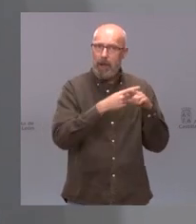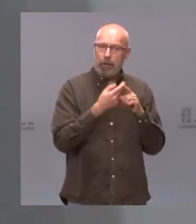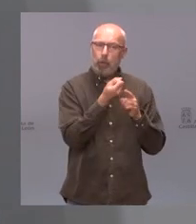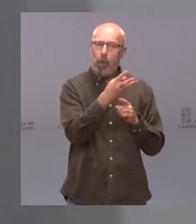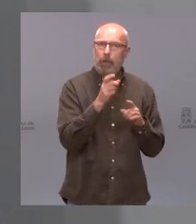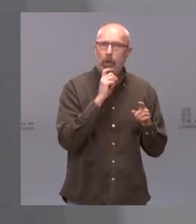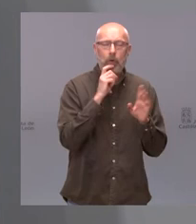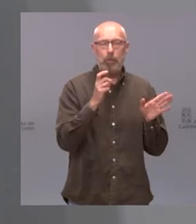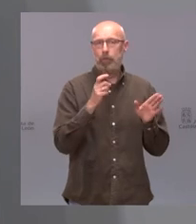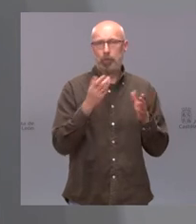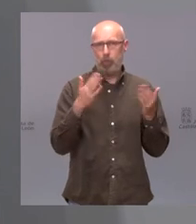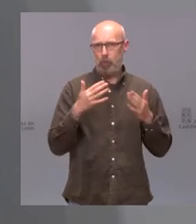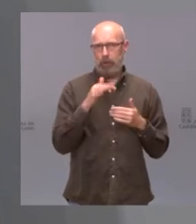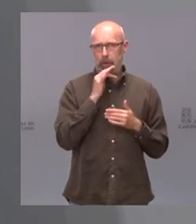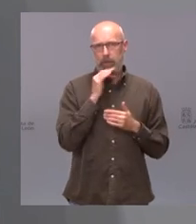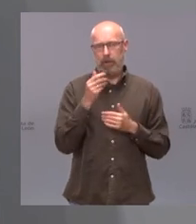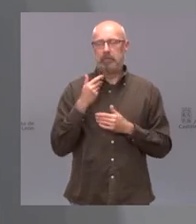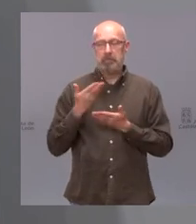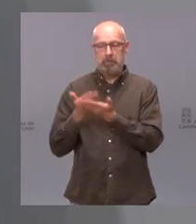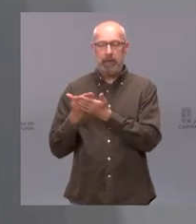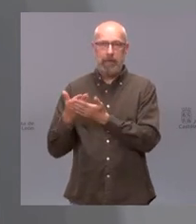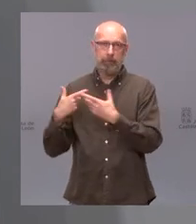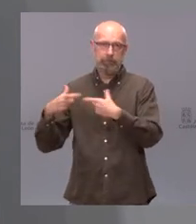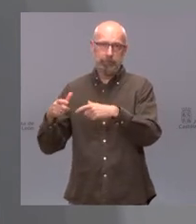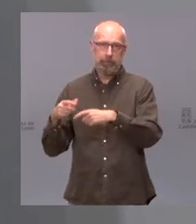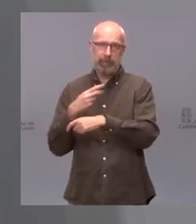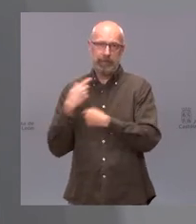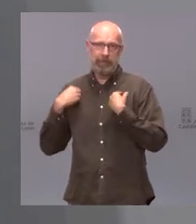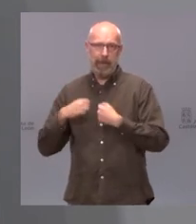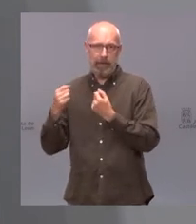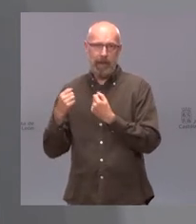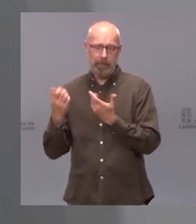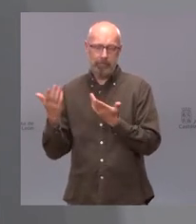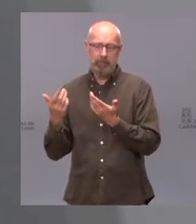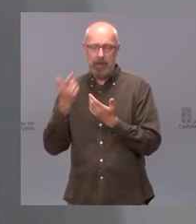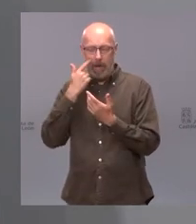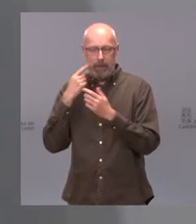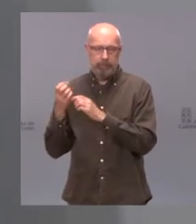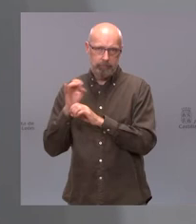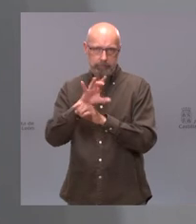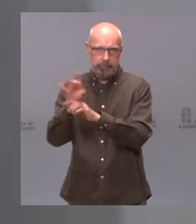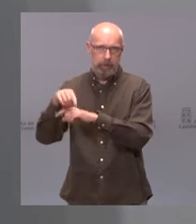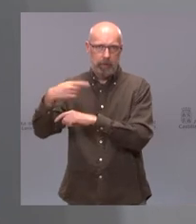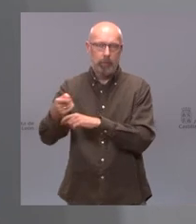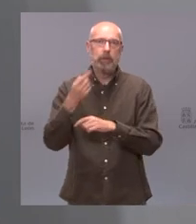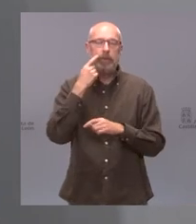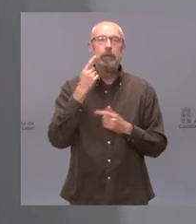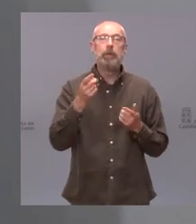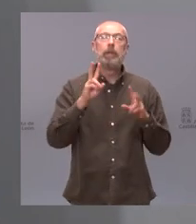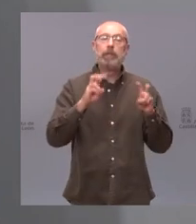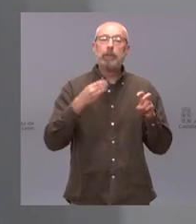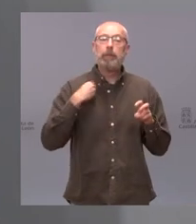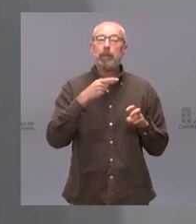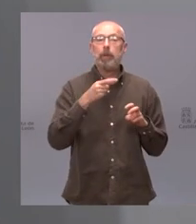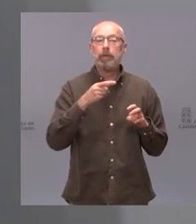a ver si se lo puede hacer llegar, de los que están pendientes menores de 60. Y sobre por qué pudimos hacer una cosa y no podemos hacer otra. Nosotros tenemos